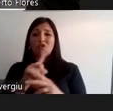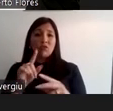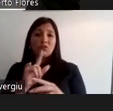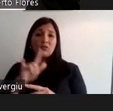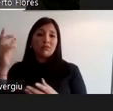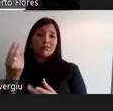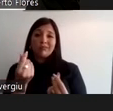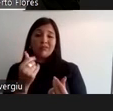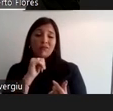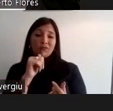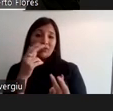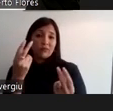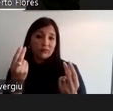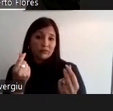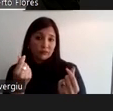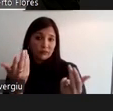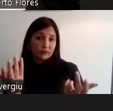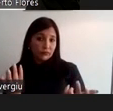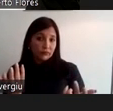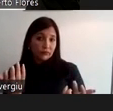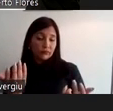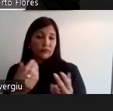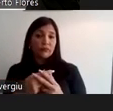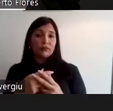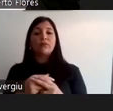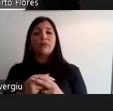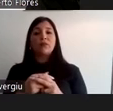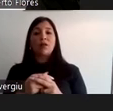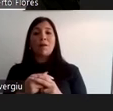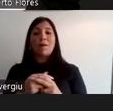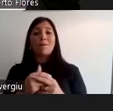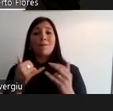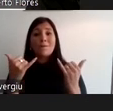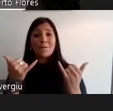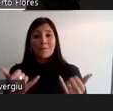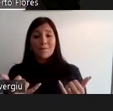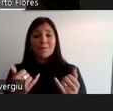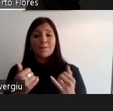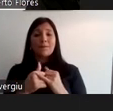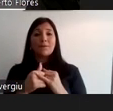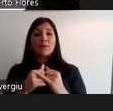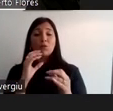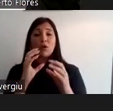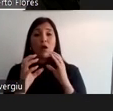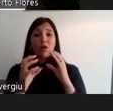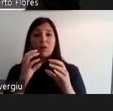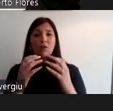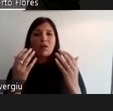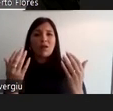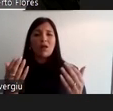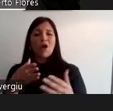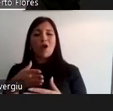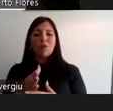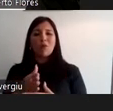económicos y es muy probable que esto no se haya variado con tema de precios pero como hemos hemos estado hablando aquí hay una oportunidad